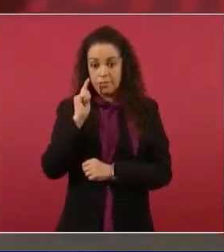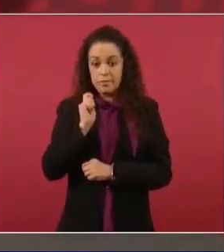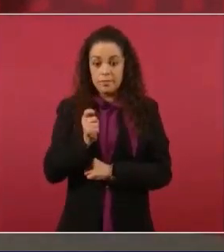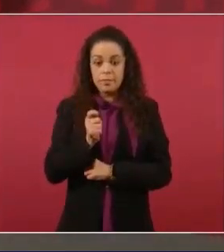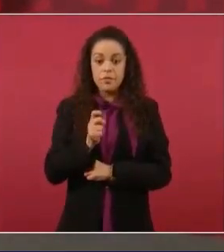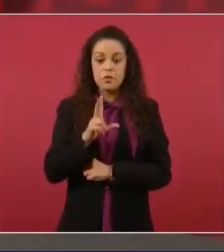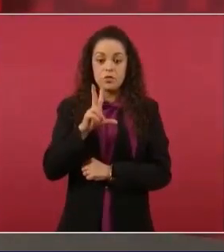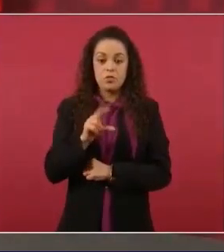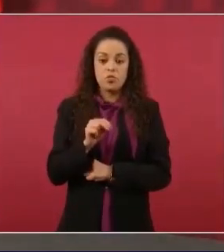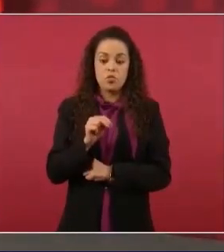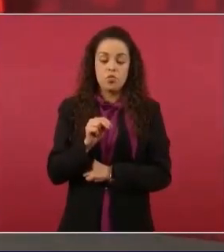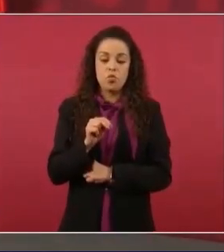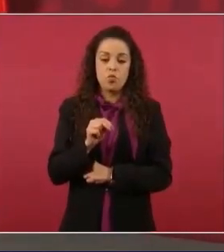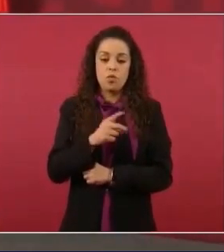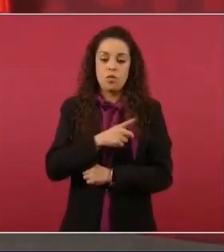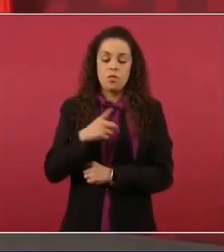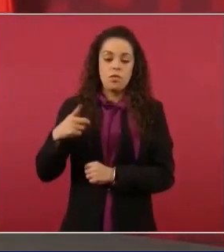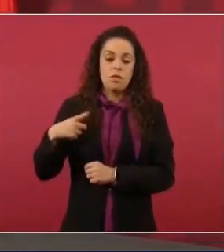en asuntos